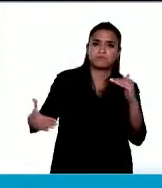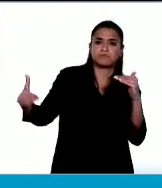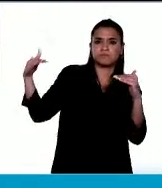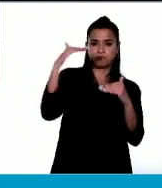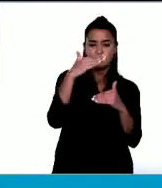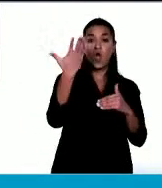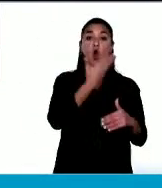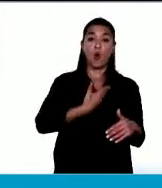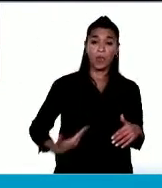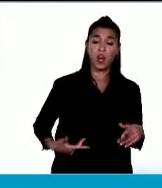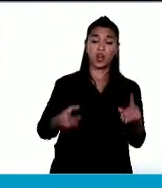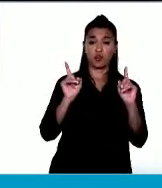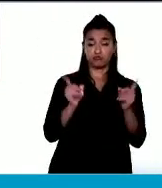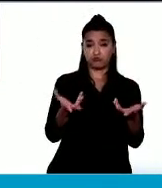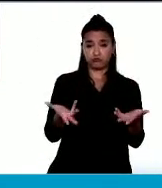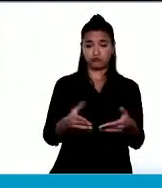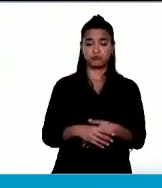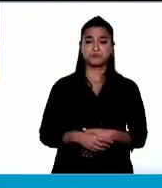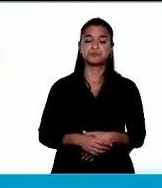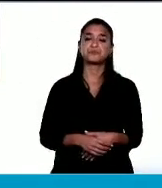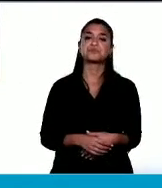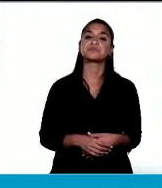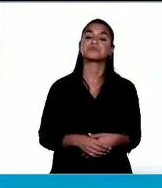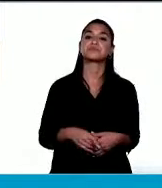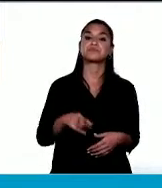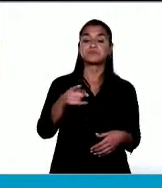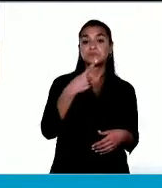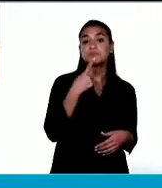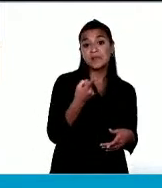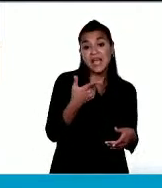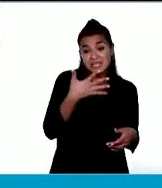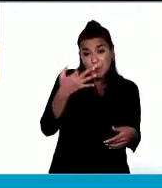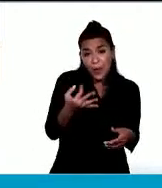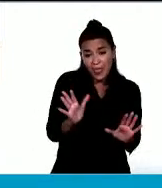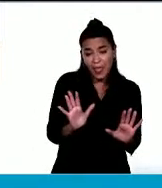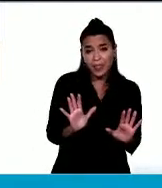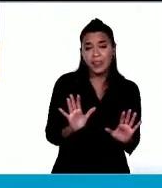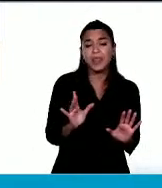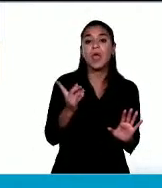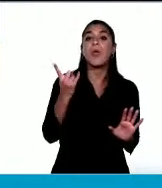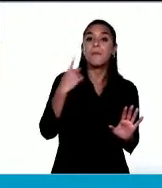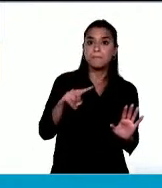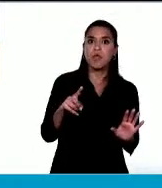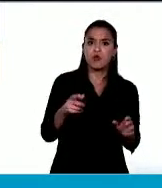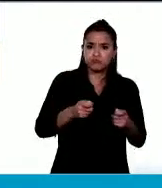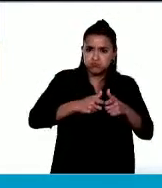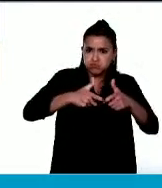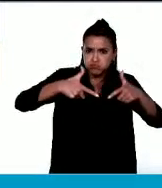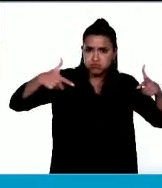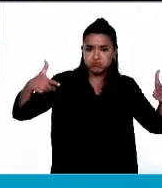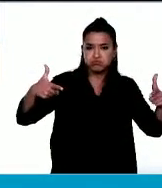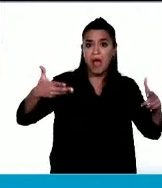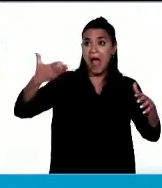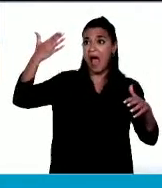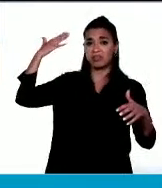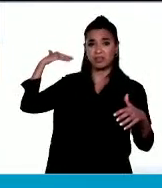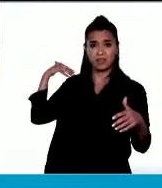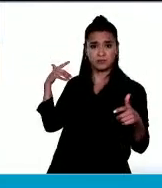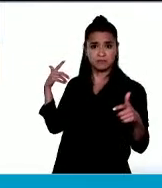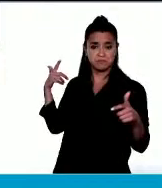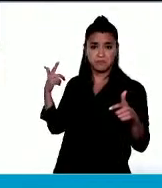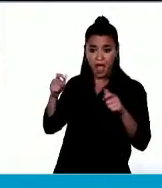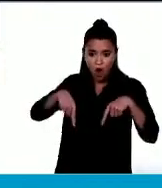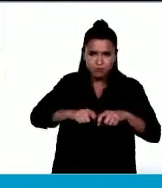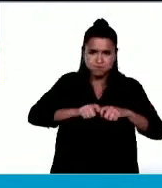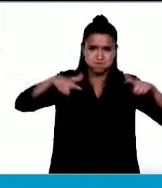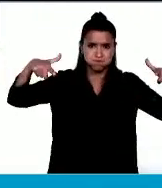y a sus estados. Aunque más precaria, es cierto, pero también más numerosa que nunca antes en su historia.